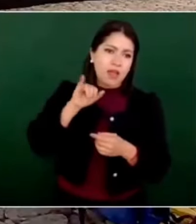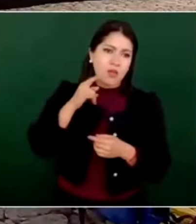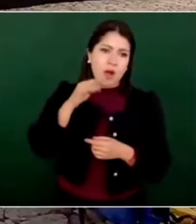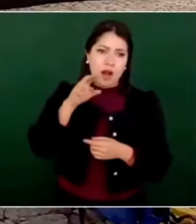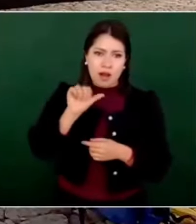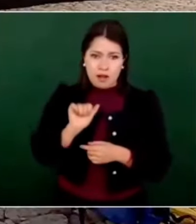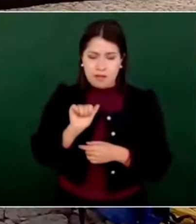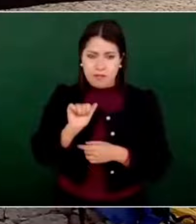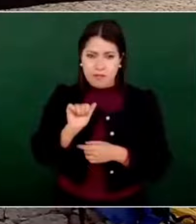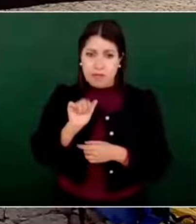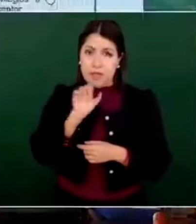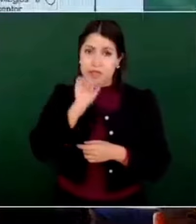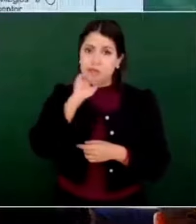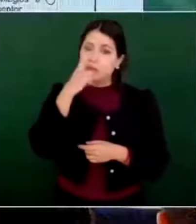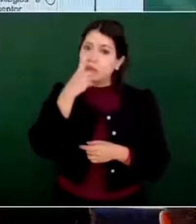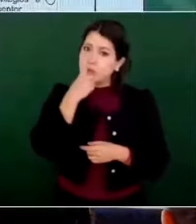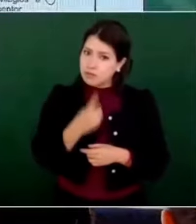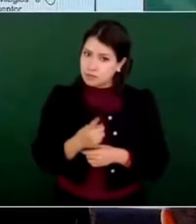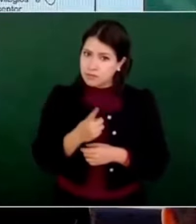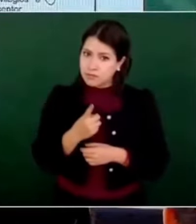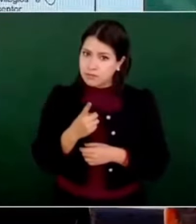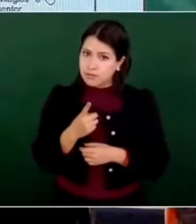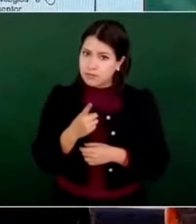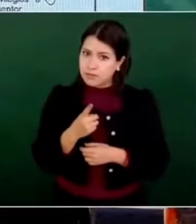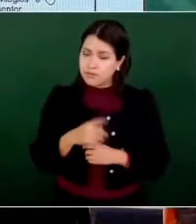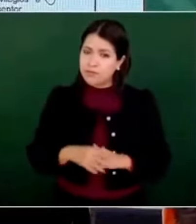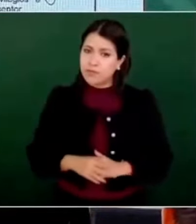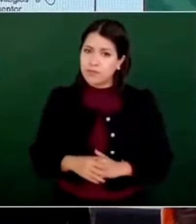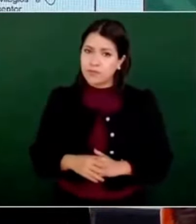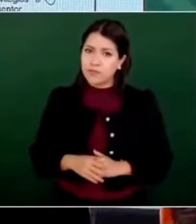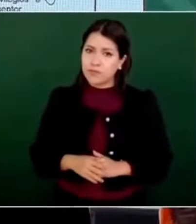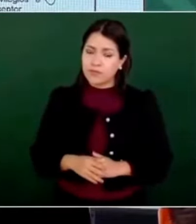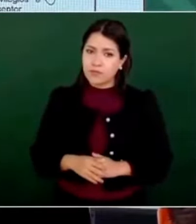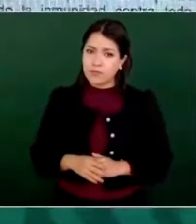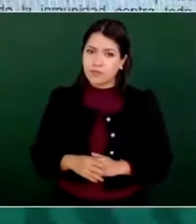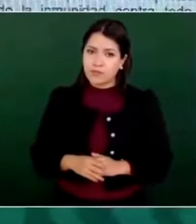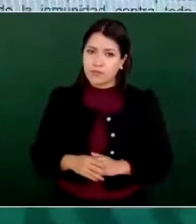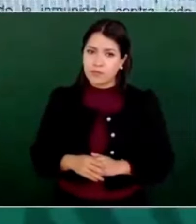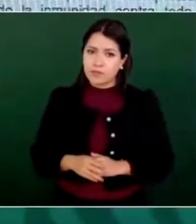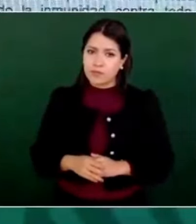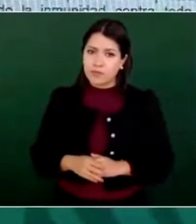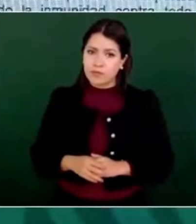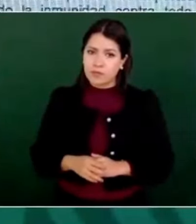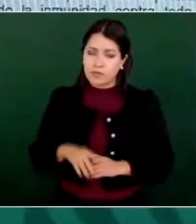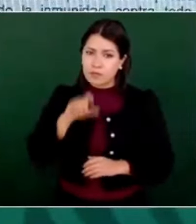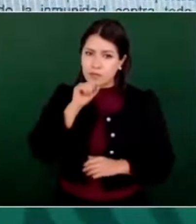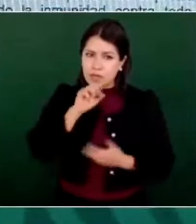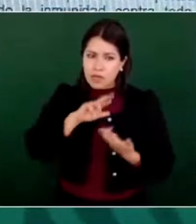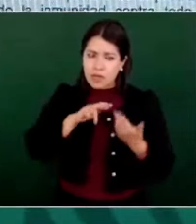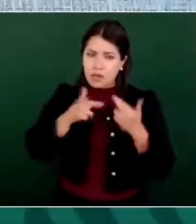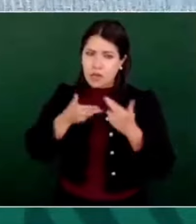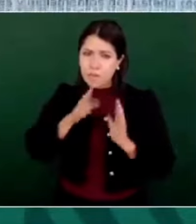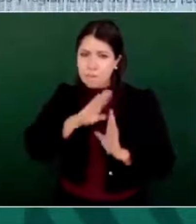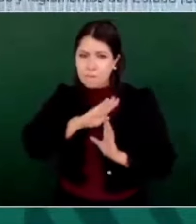hacen mención de vínculos con el ejército